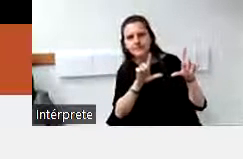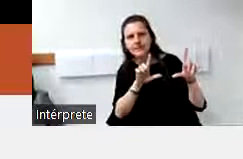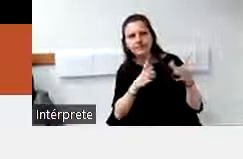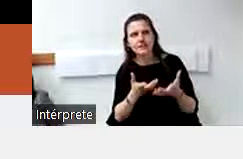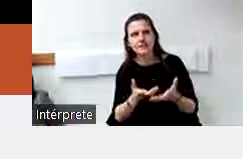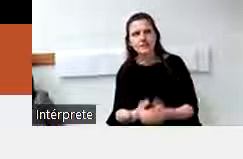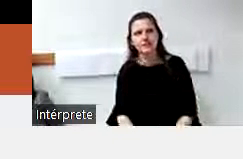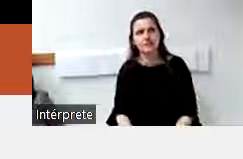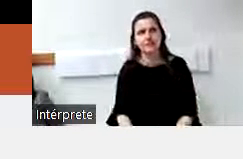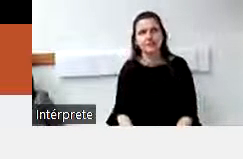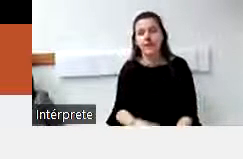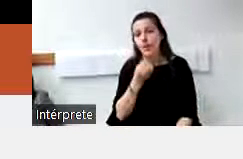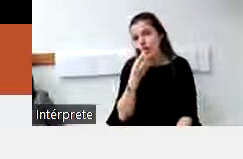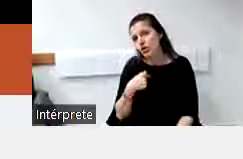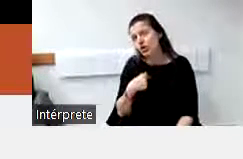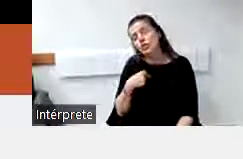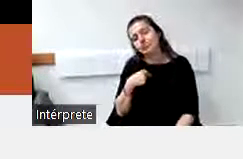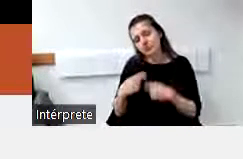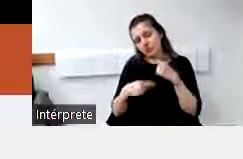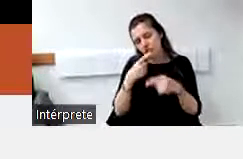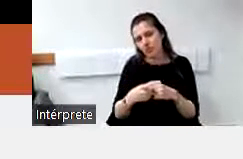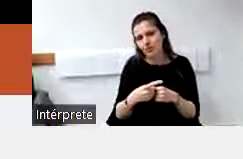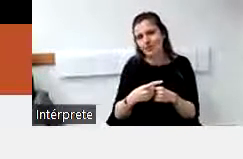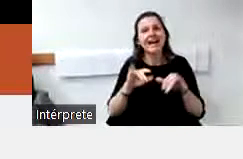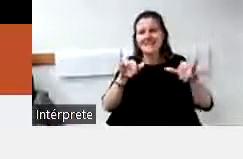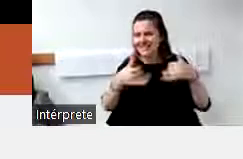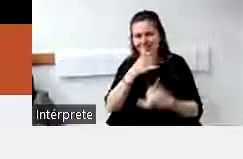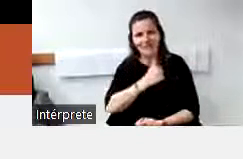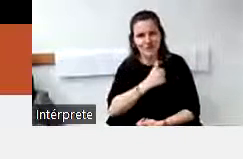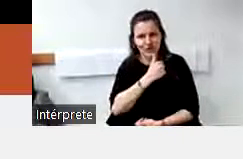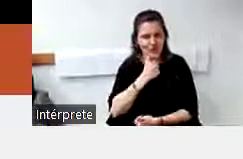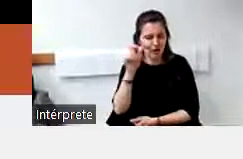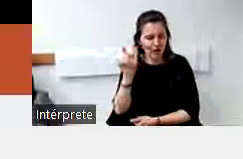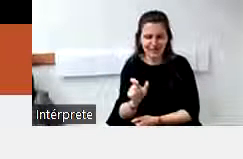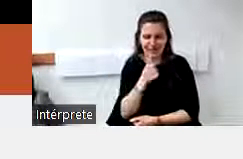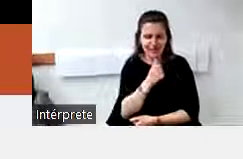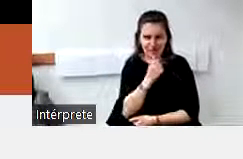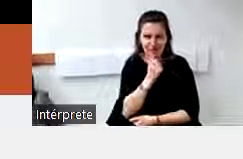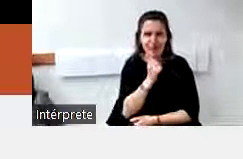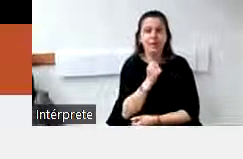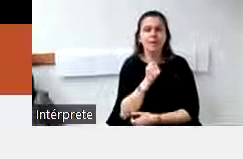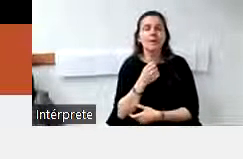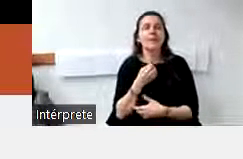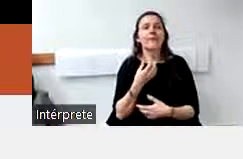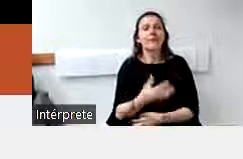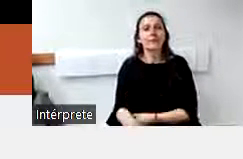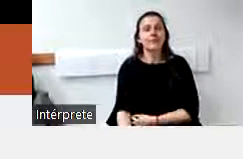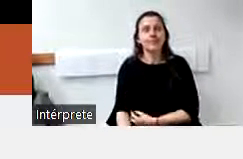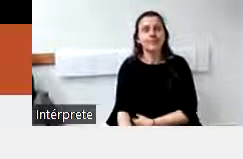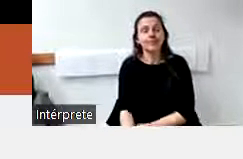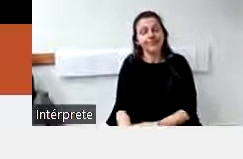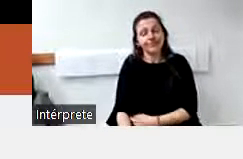voy avanzando igual. Ya solucioné. Ya solucionaron. Bueno, bárbaro. Bárbaro. Lo interesante de